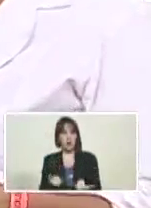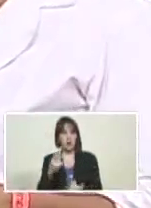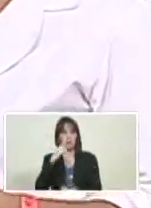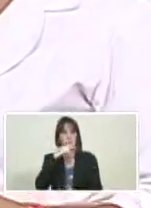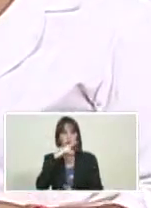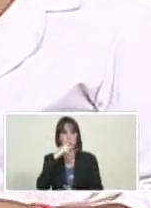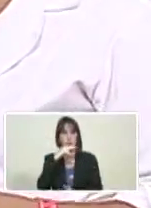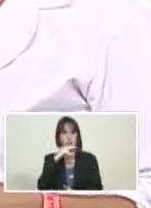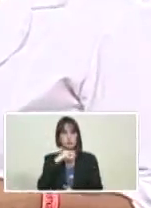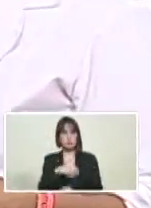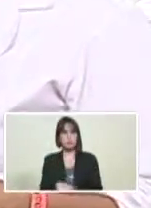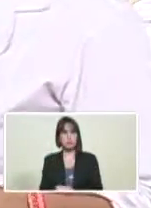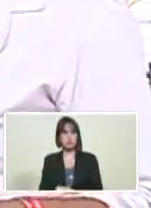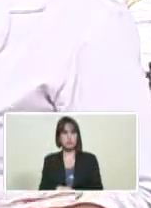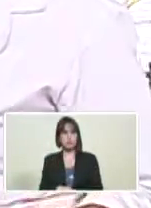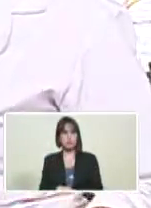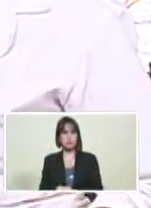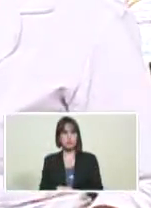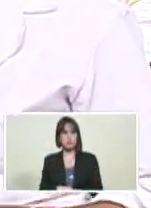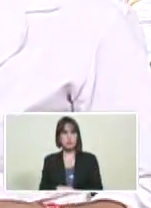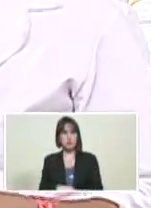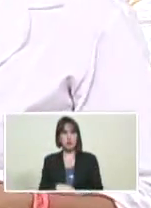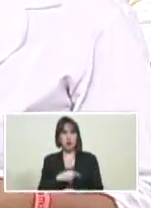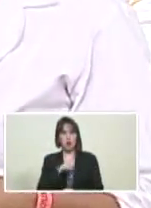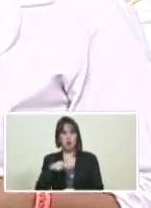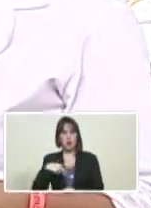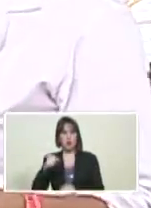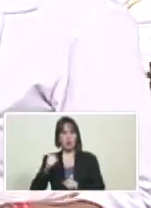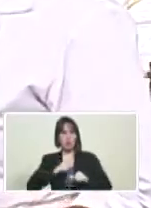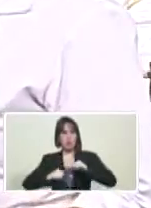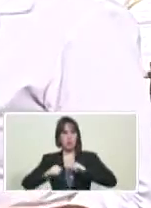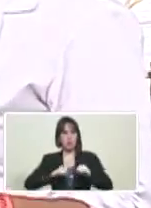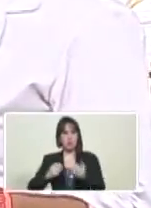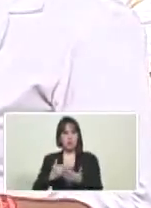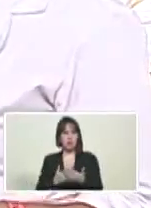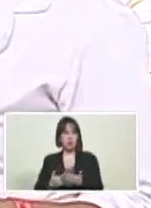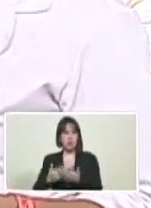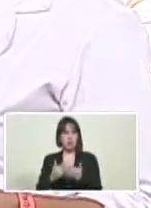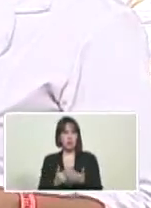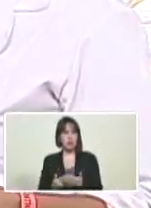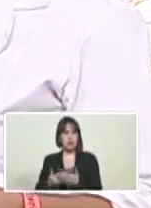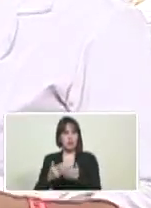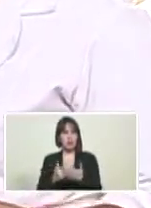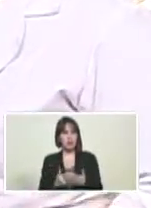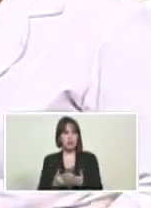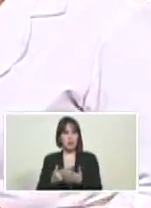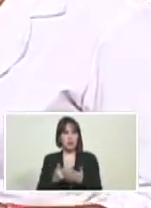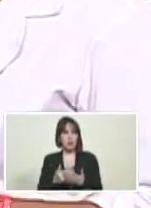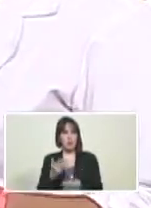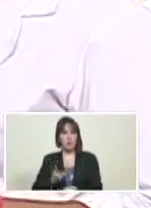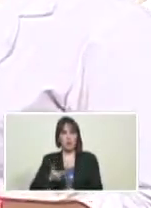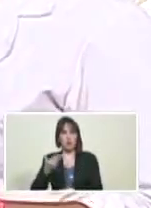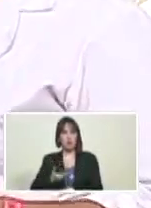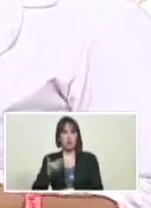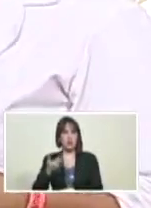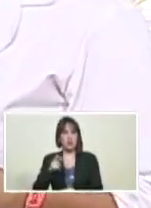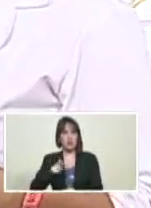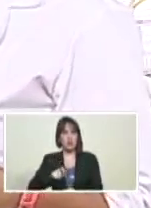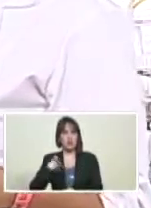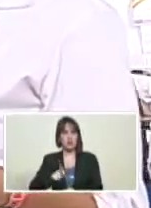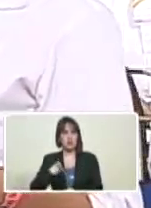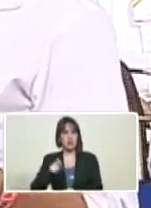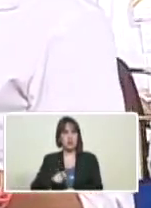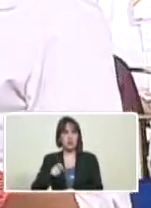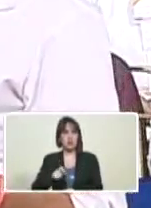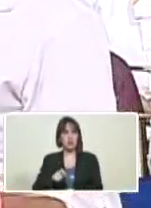palabras de lo que es de nuestro movimiento estudiantil en cuanto a la énfasis de la necesidad